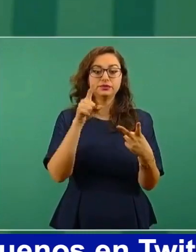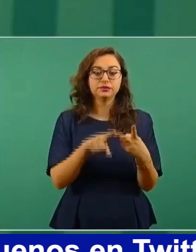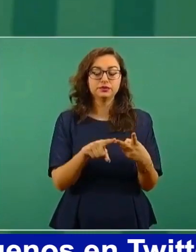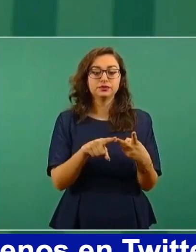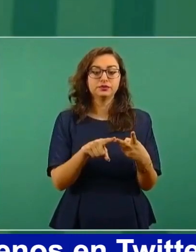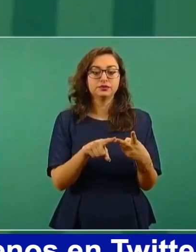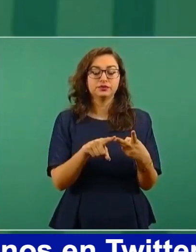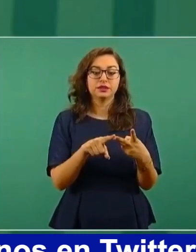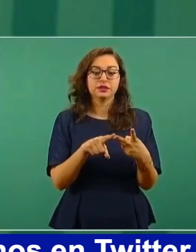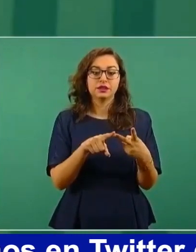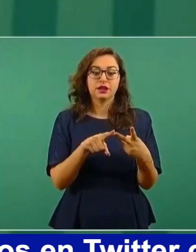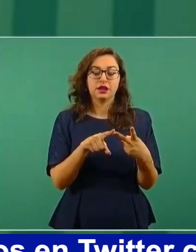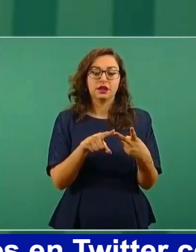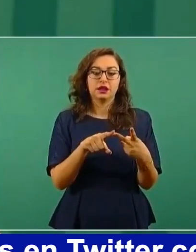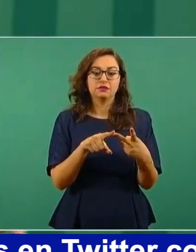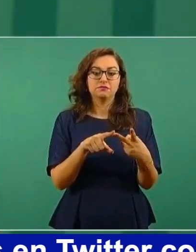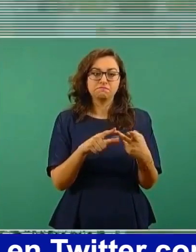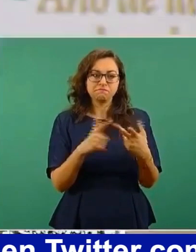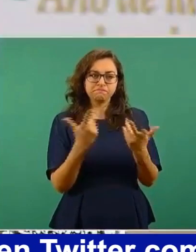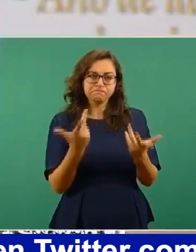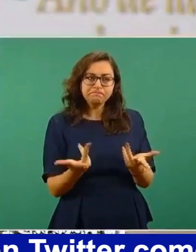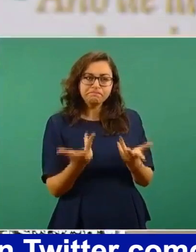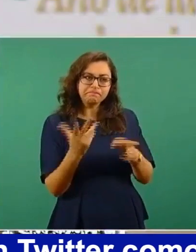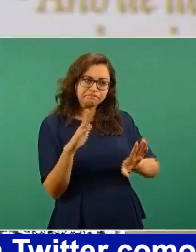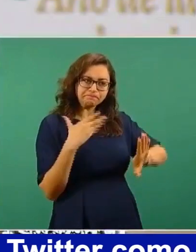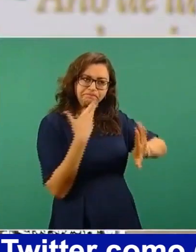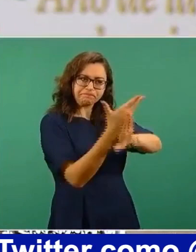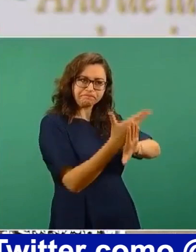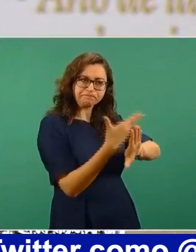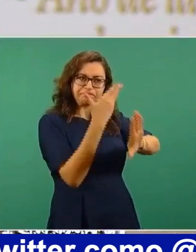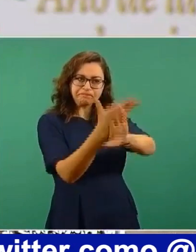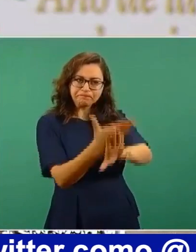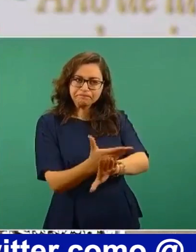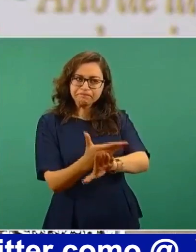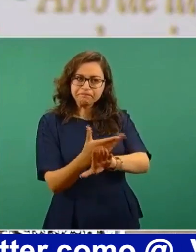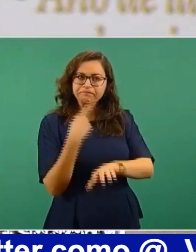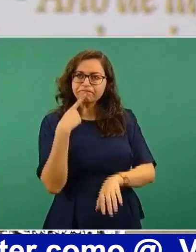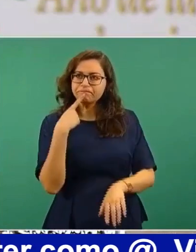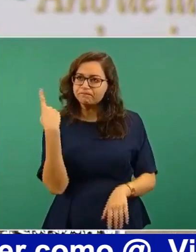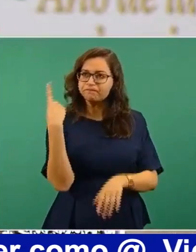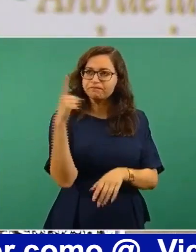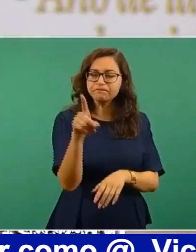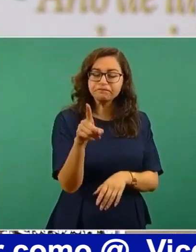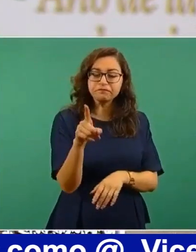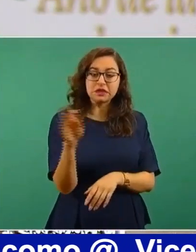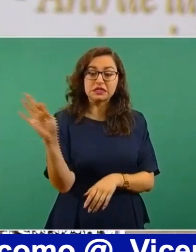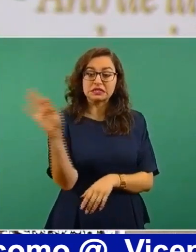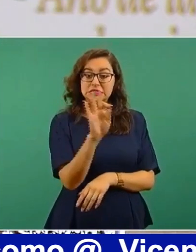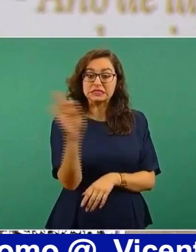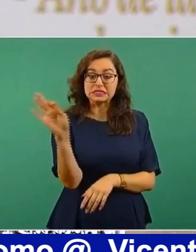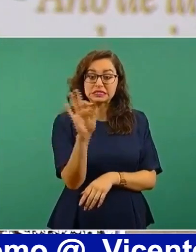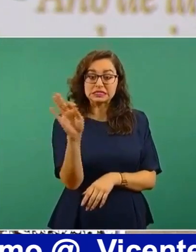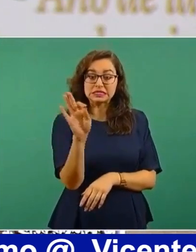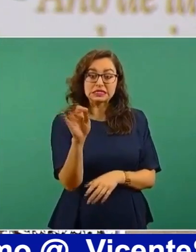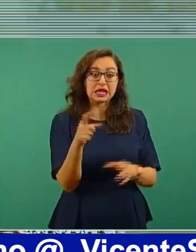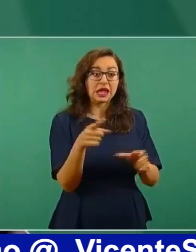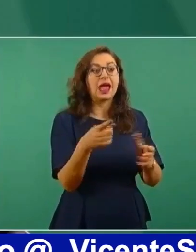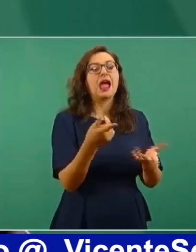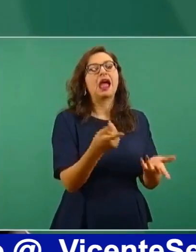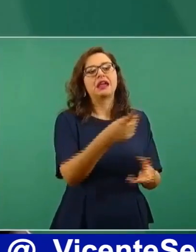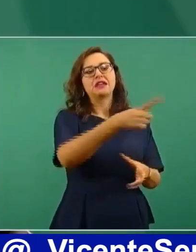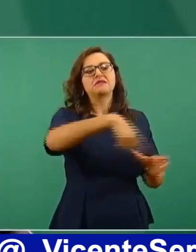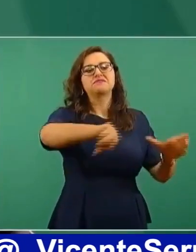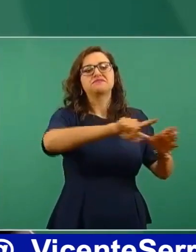dar pie a que se pueda pensar que al ser